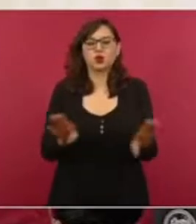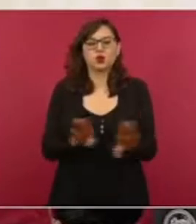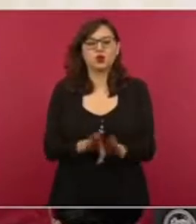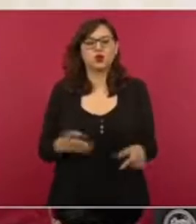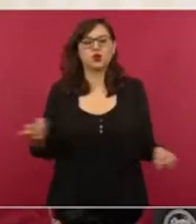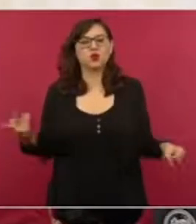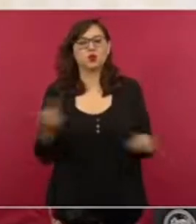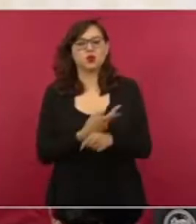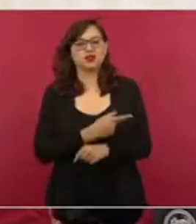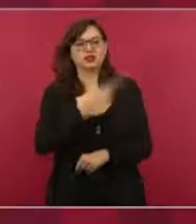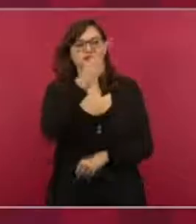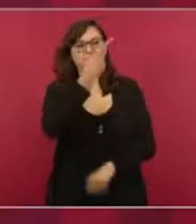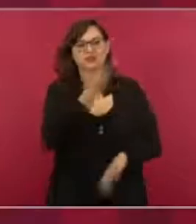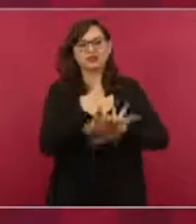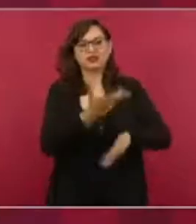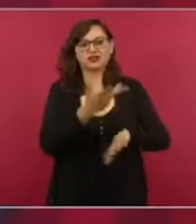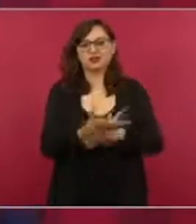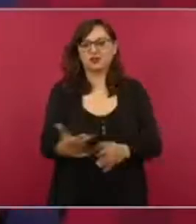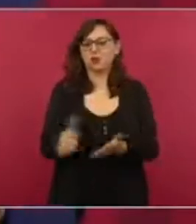la Libertad de Nueva York?